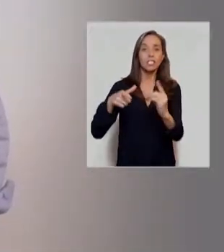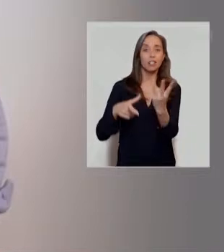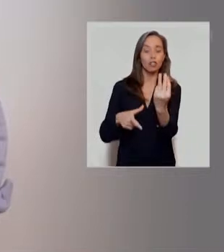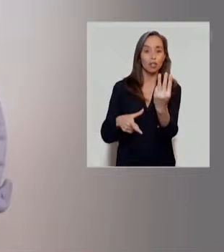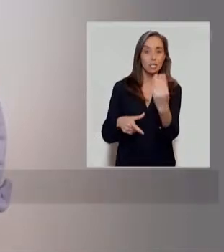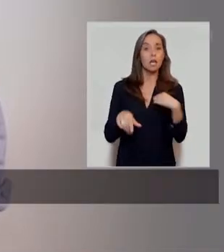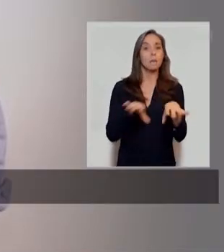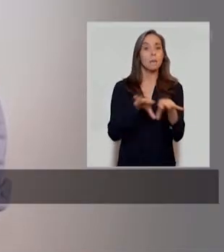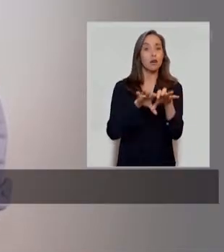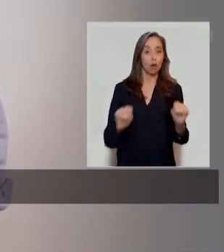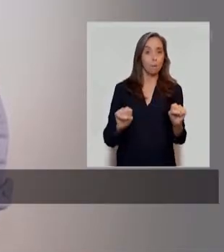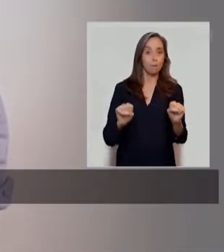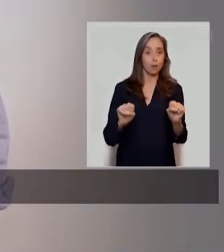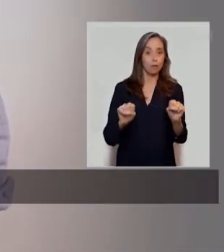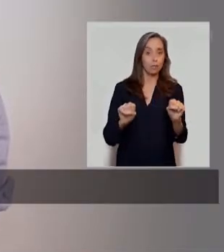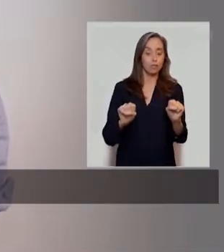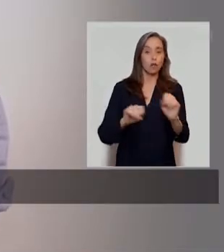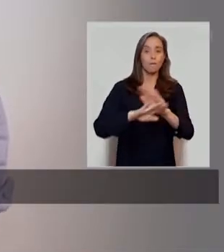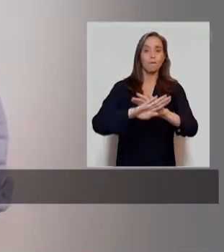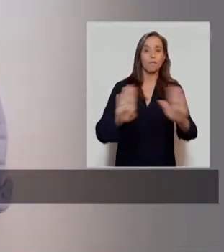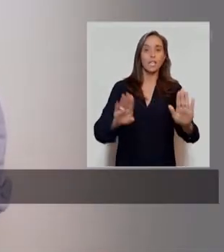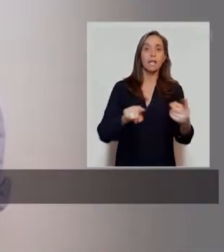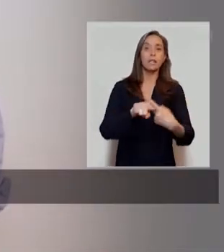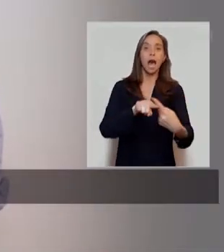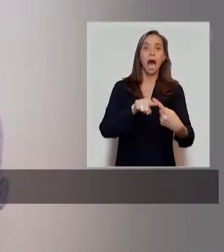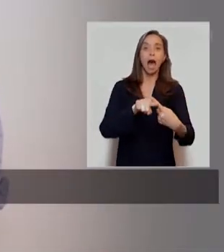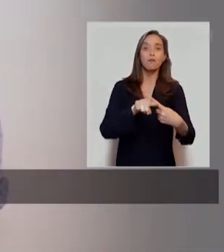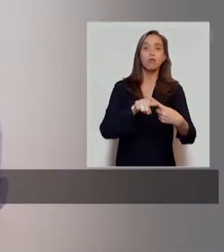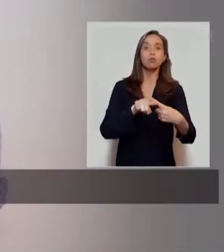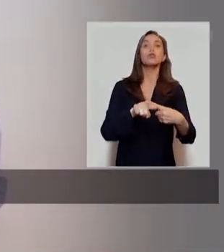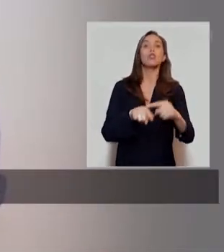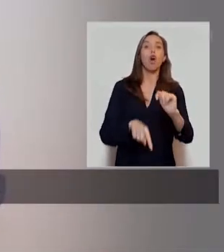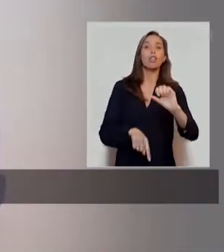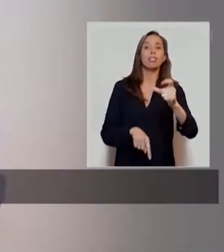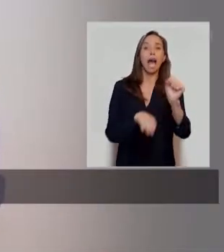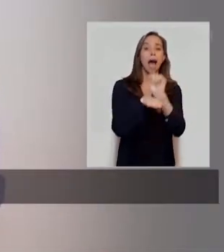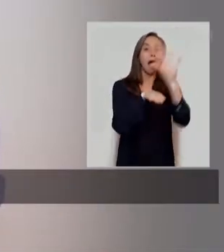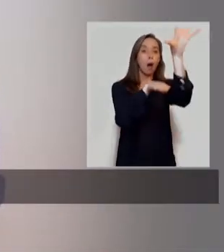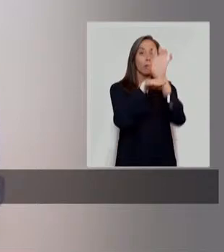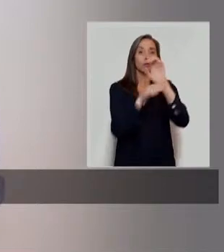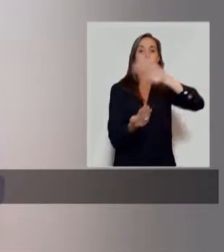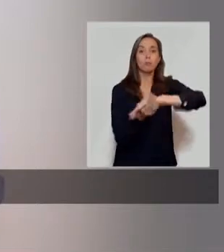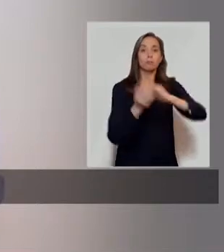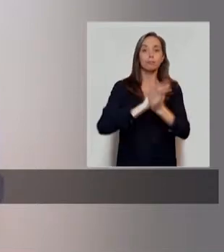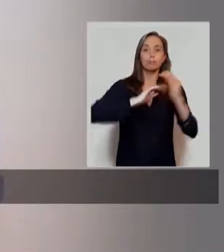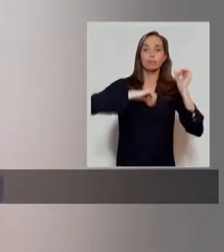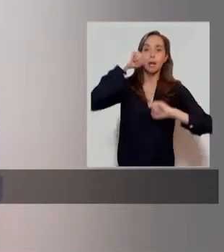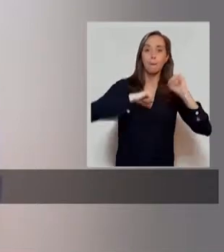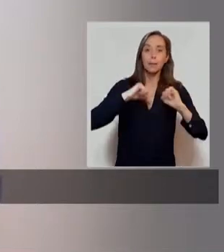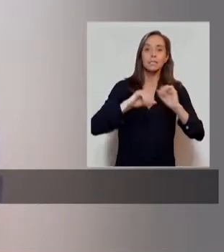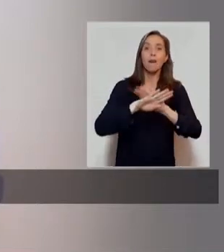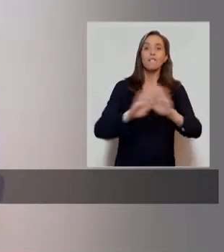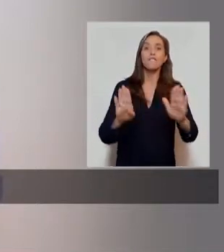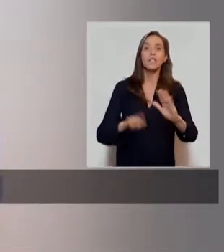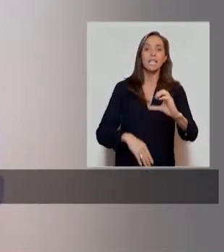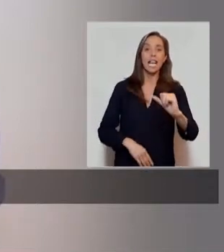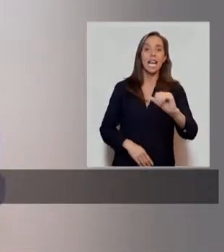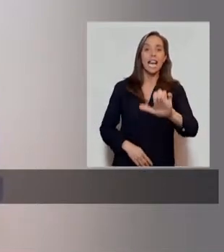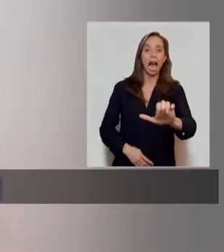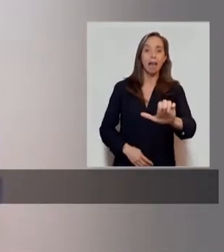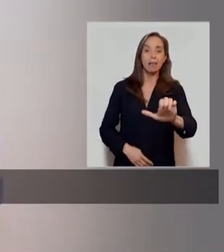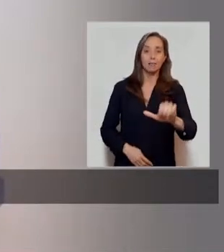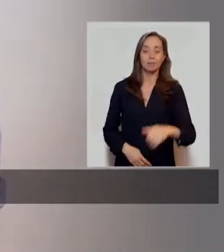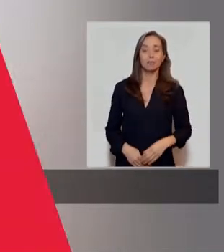con el distrito 13 mi compromiso es poner fin a los abusos del tag la corrupción de las empresas y fin